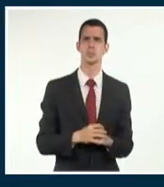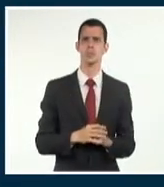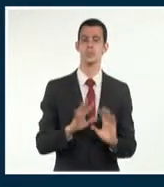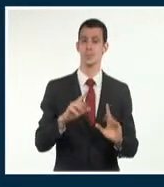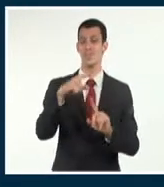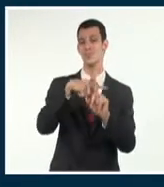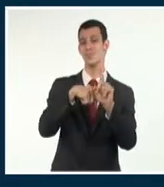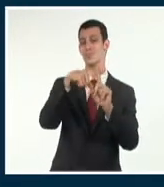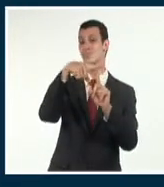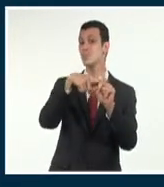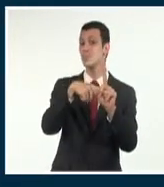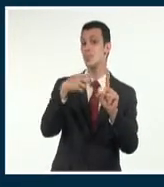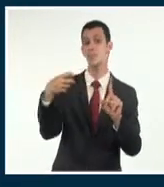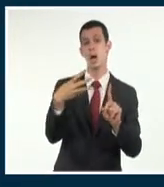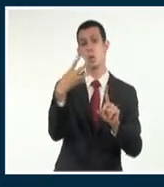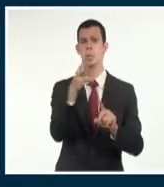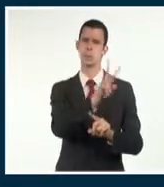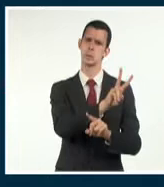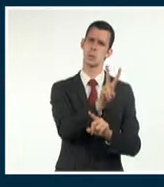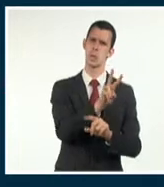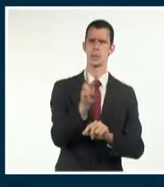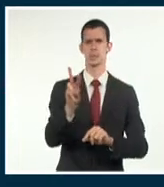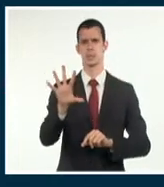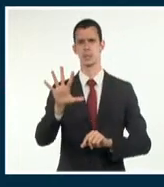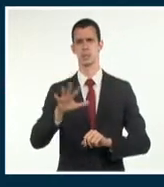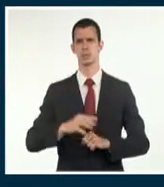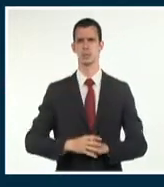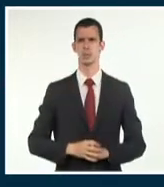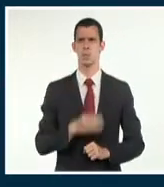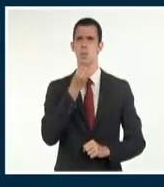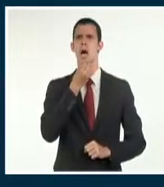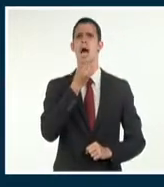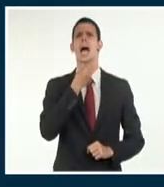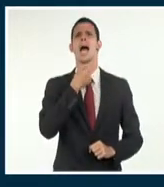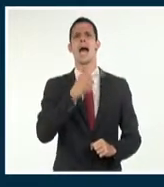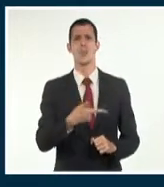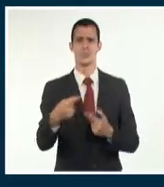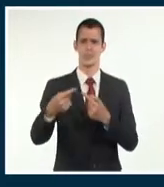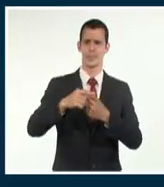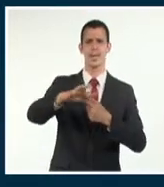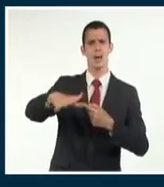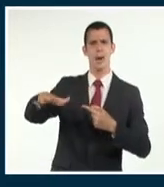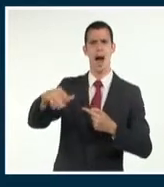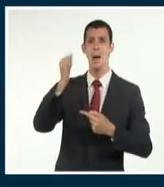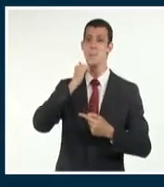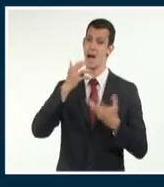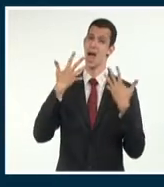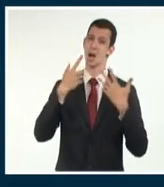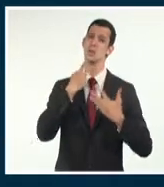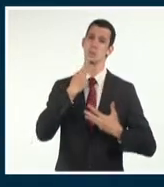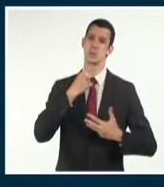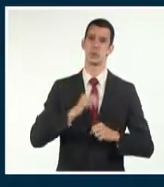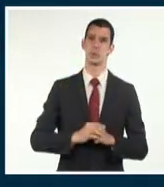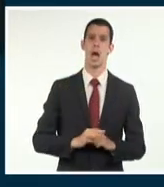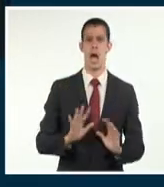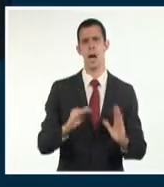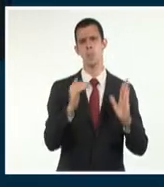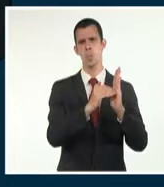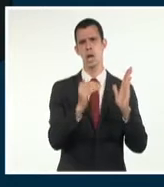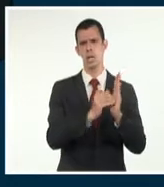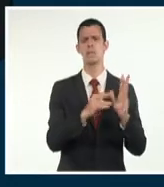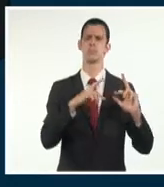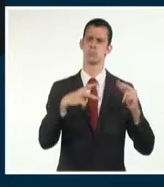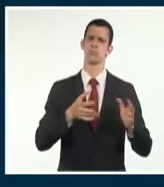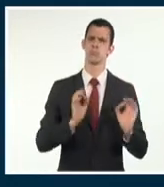mínimas entre los 22 y 25 grados Celsius en gran parte del país, pueden ser algo superiores en algunas zonas costeras, y para la tarde nuevamente calurosa con máximas por